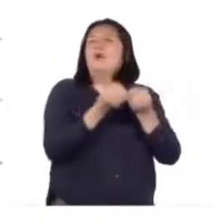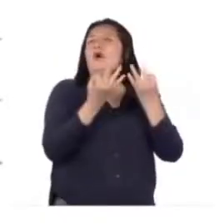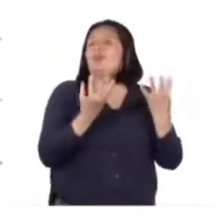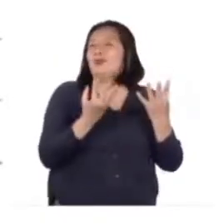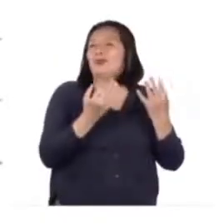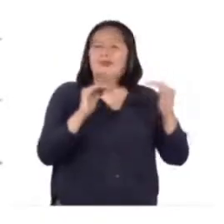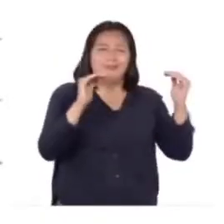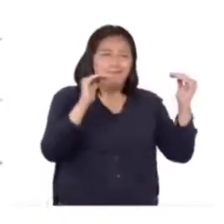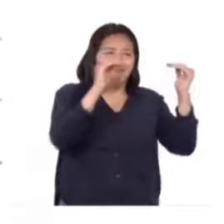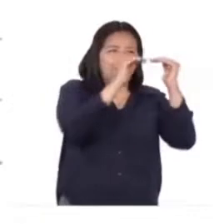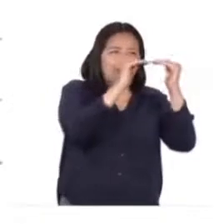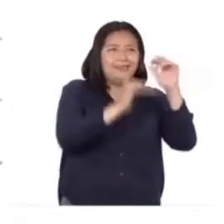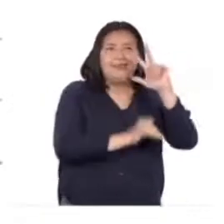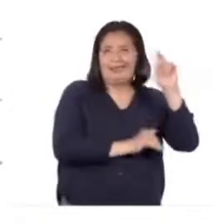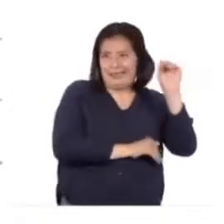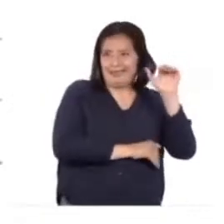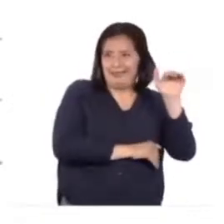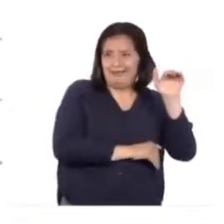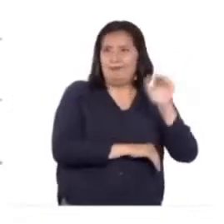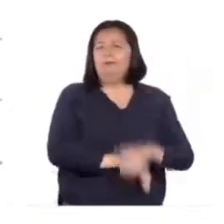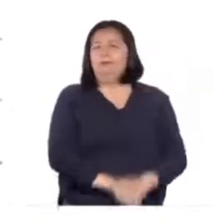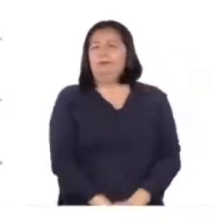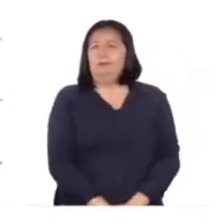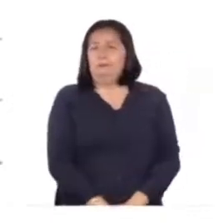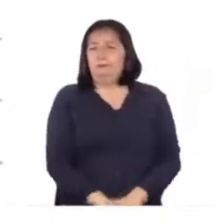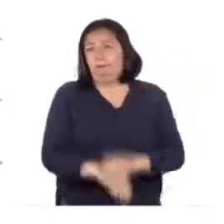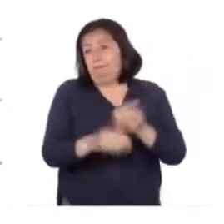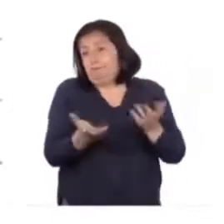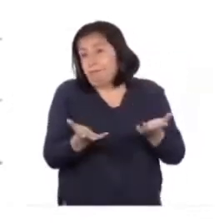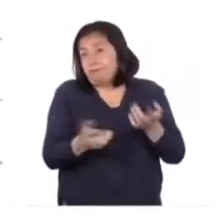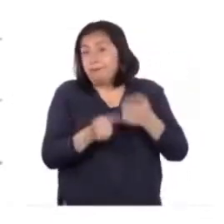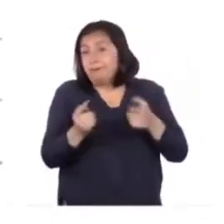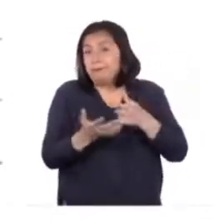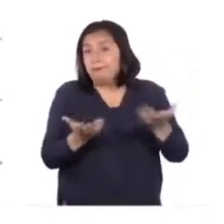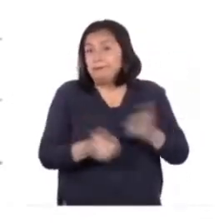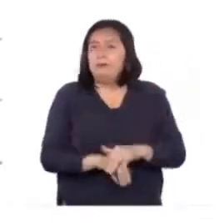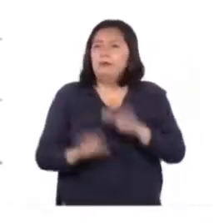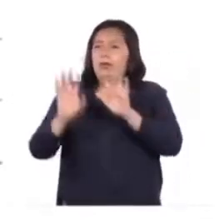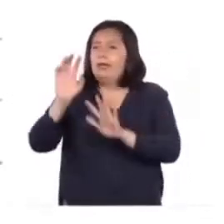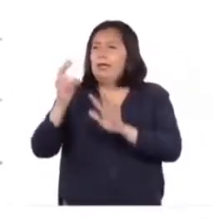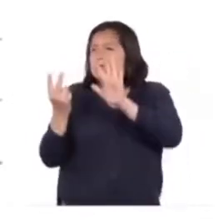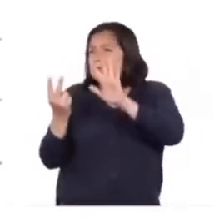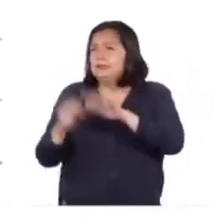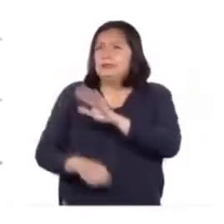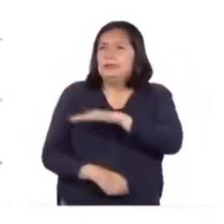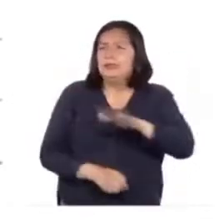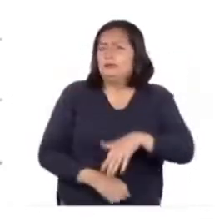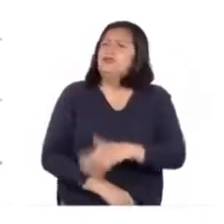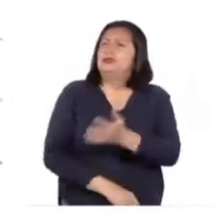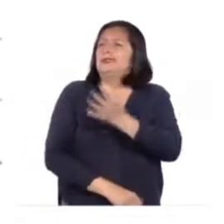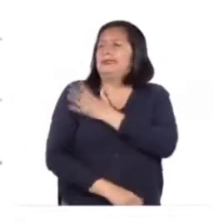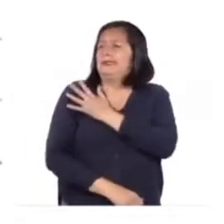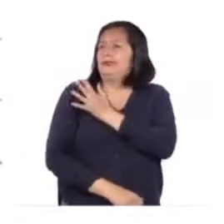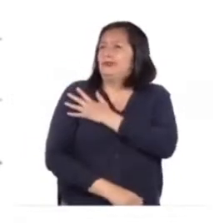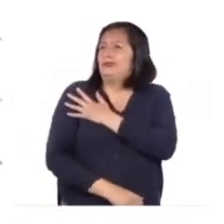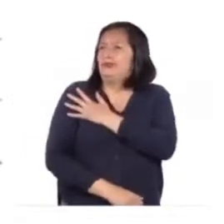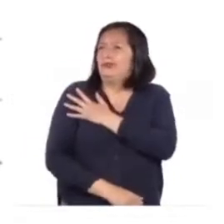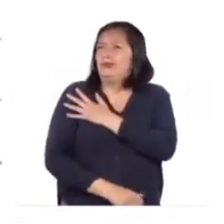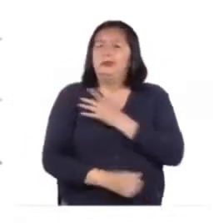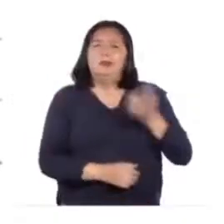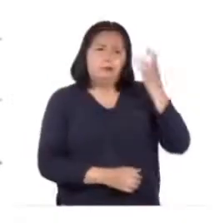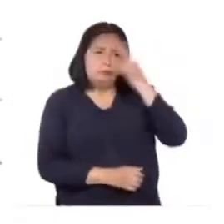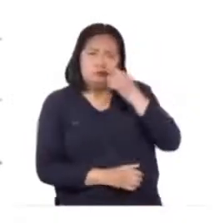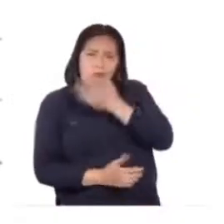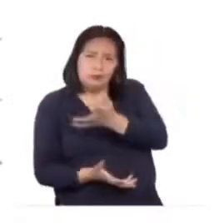asciende hasta el número 30. Sin embargo, hay 17 niños en el quinto grado. Por